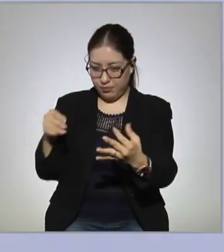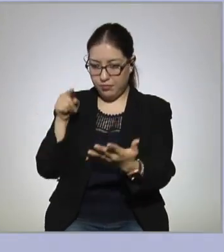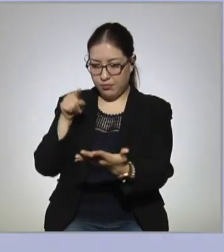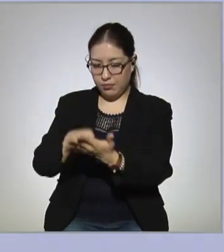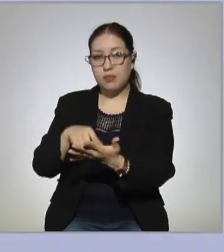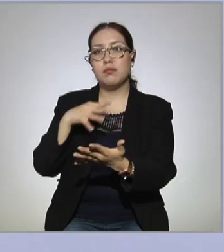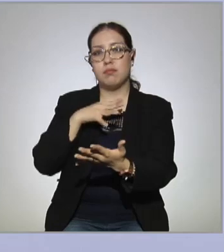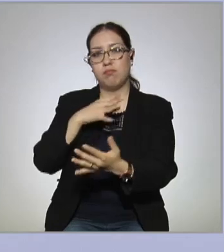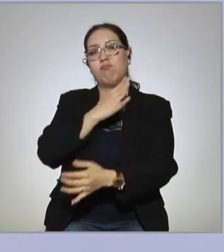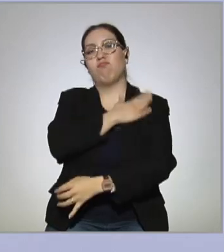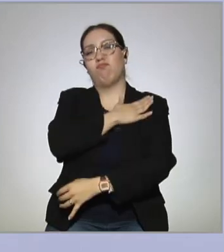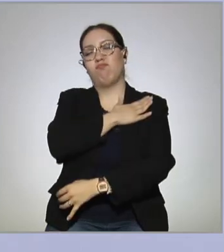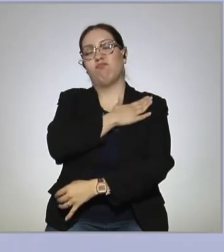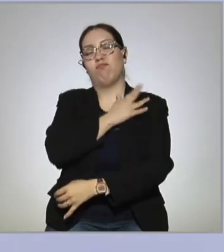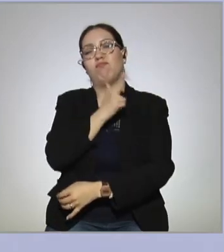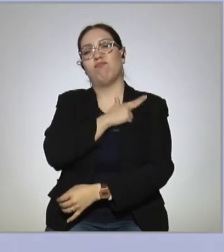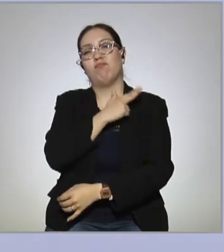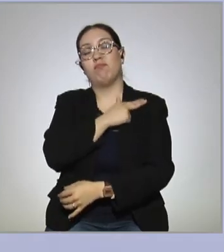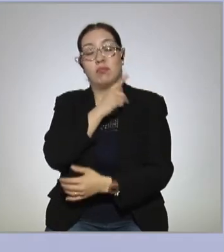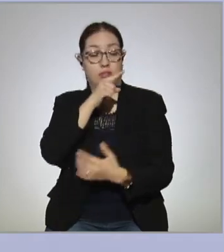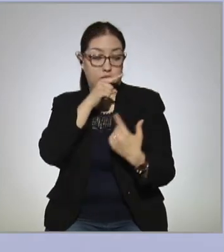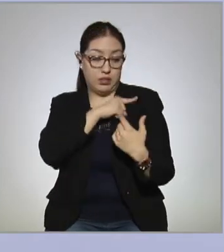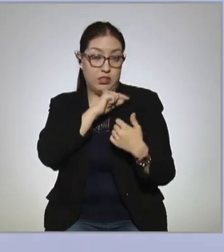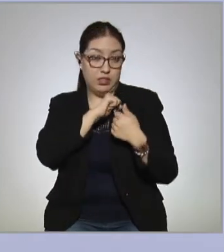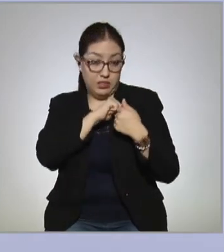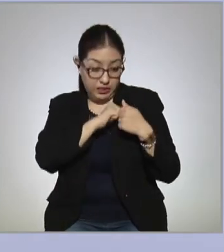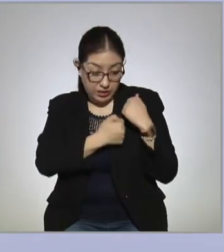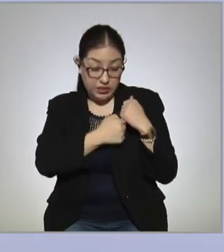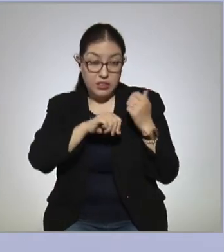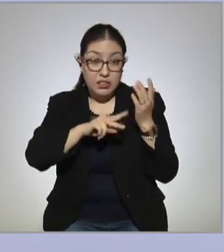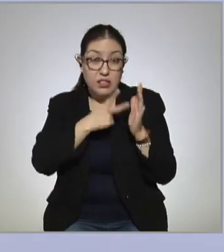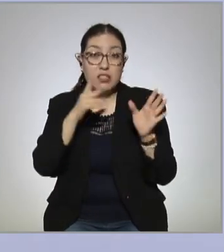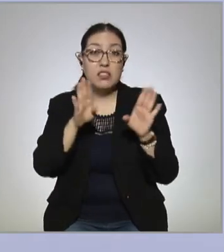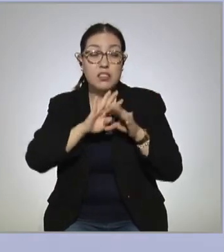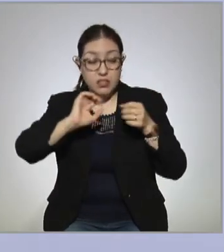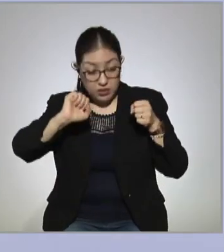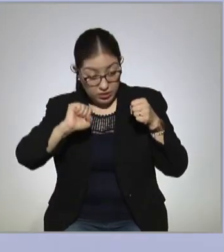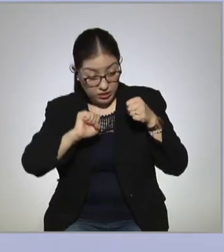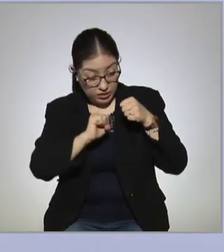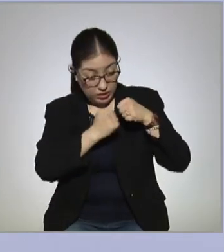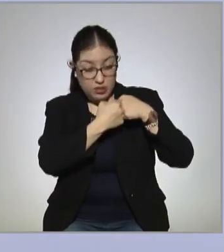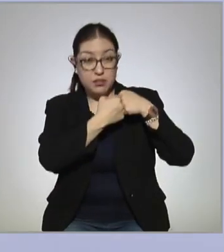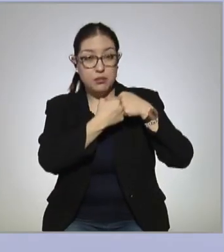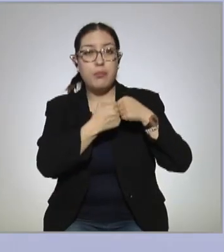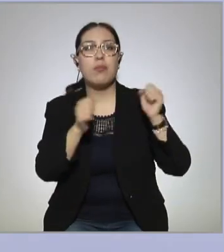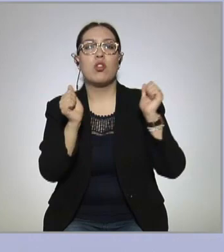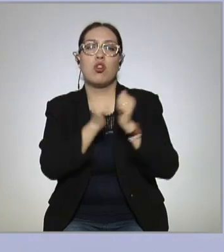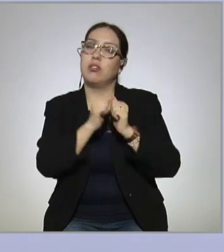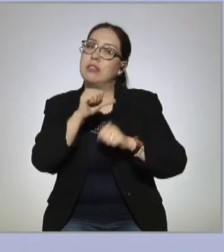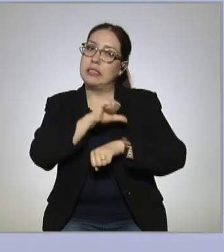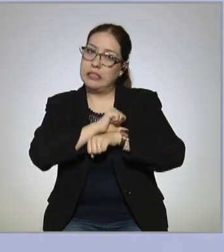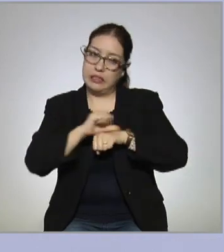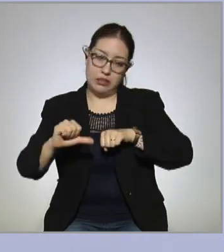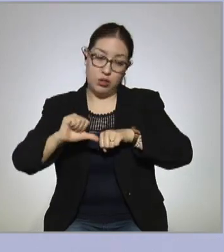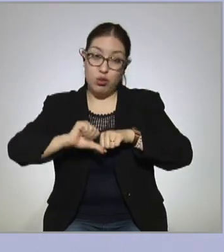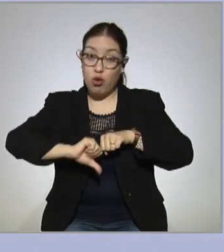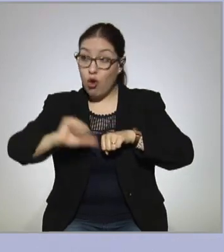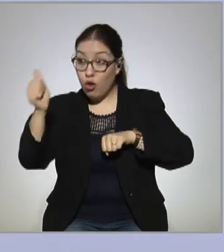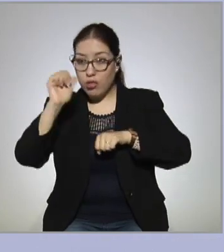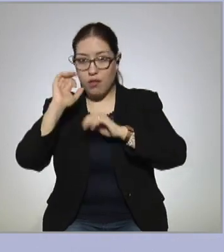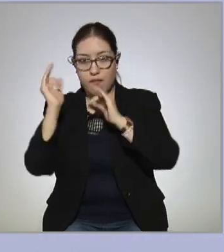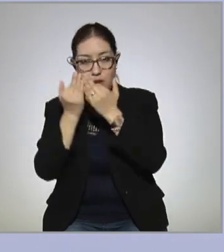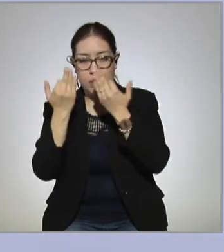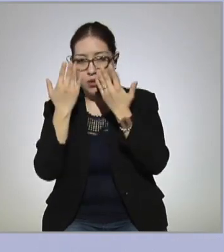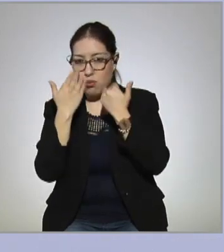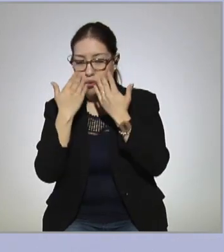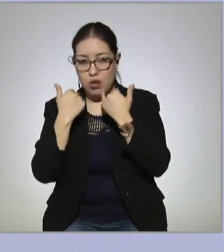la única forma de que el tendón vuelva a colocarse en el lugar que se lesionó es con cirugía. No hay otra forma. No hay una